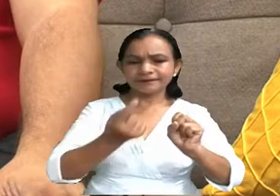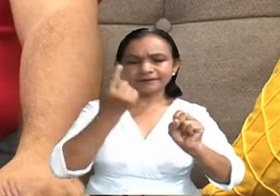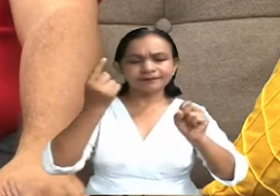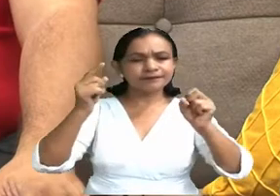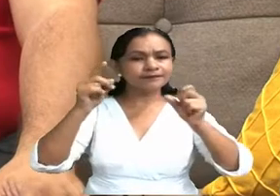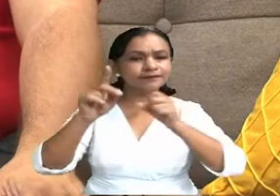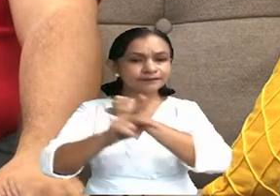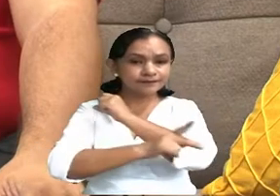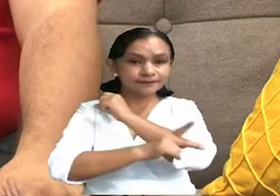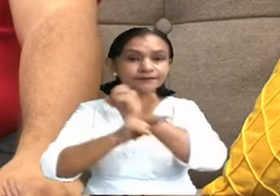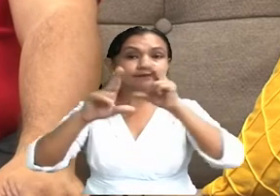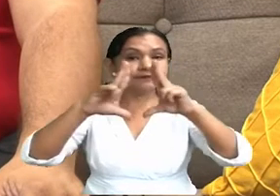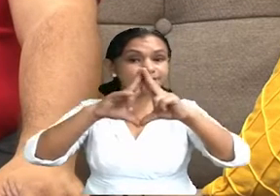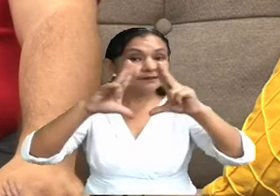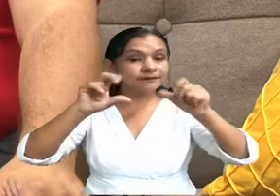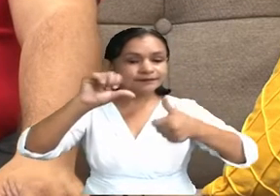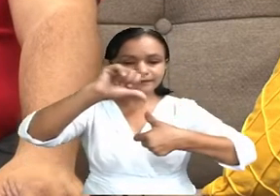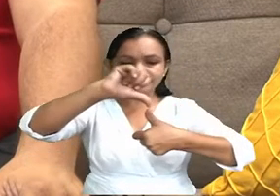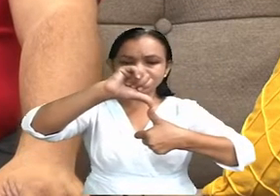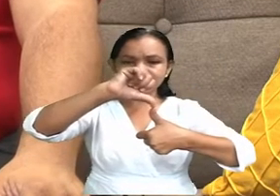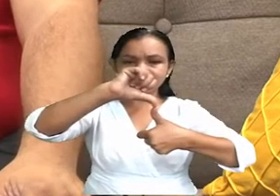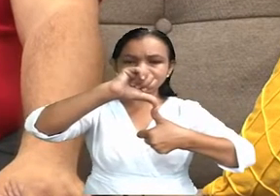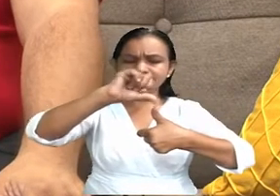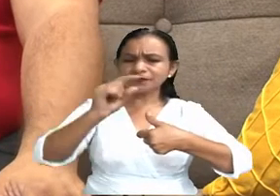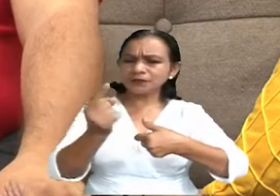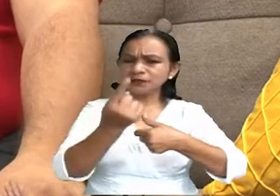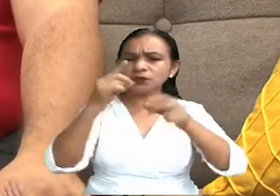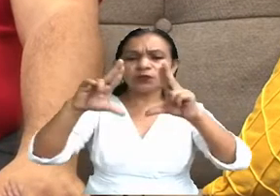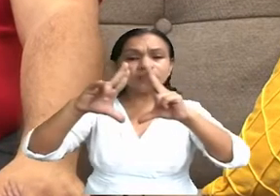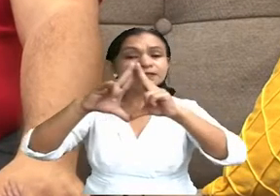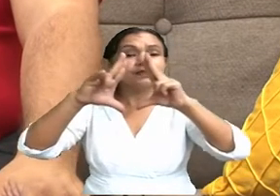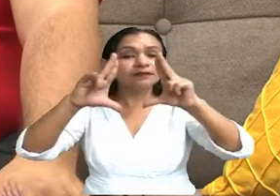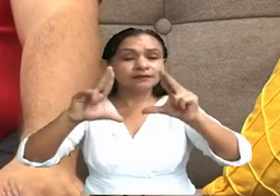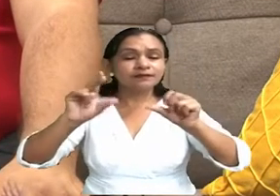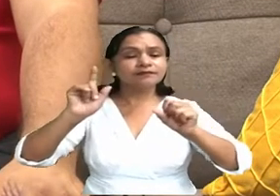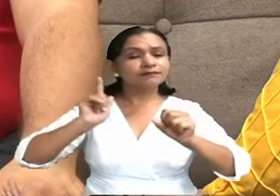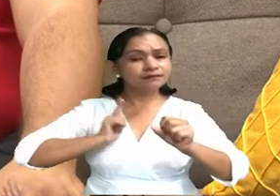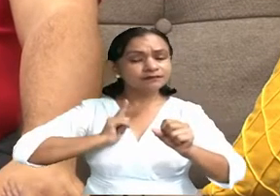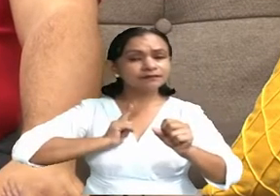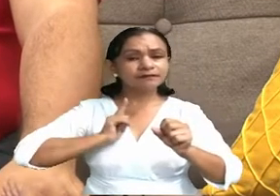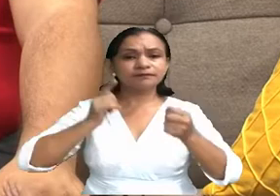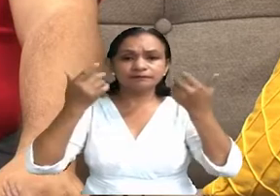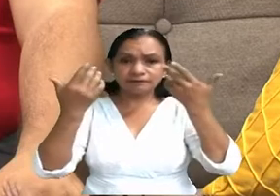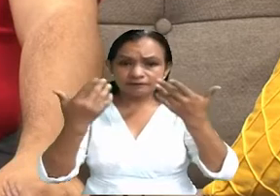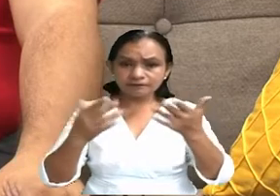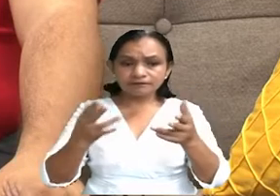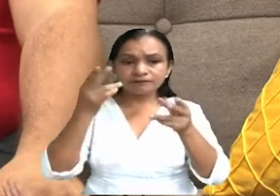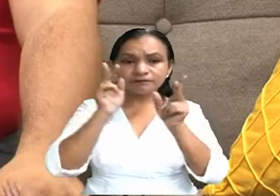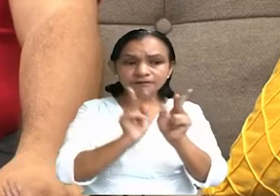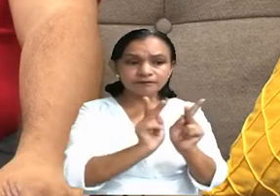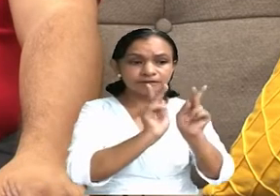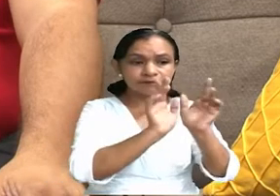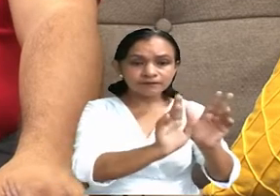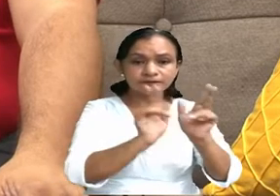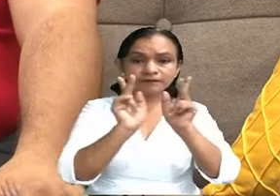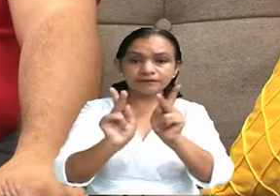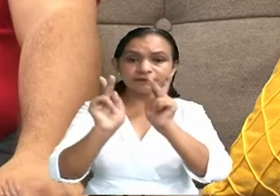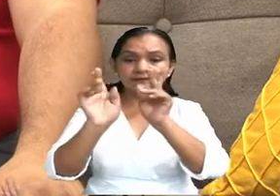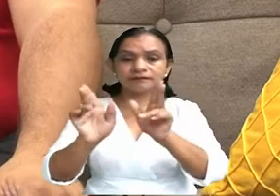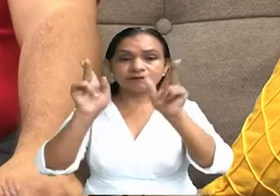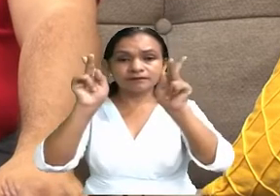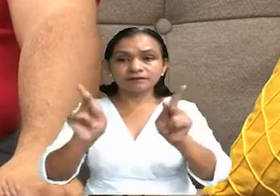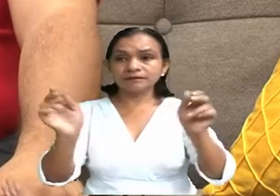de la región, estamos hablando de Centroamérica, que cuenta con una caracterización individualizada de cada persona